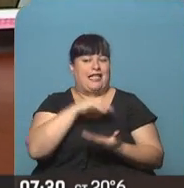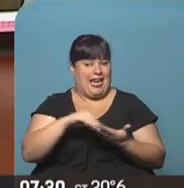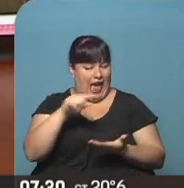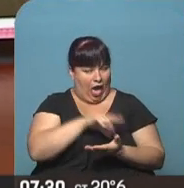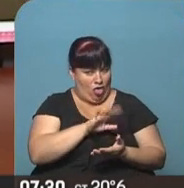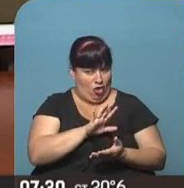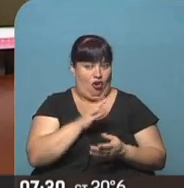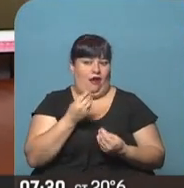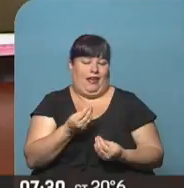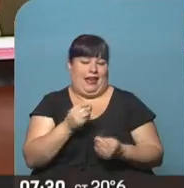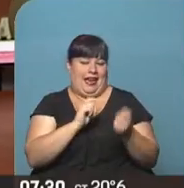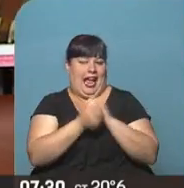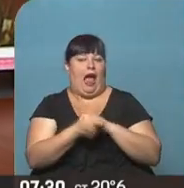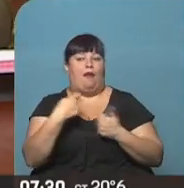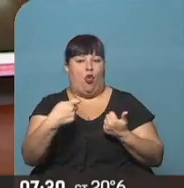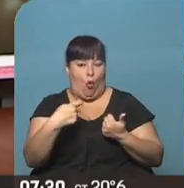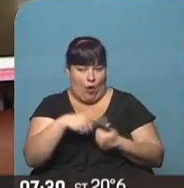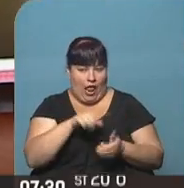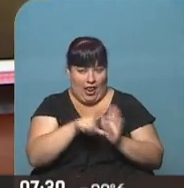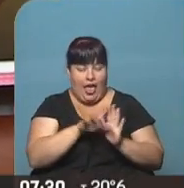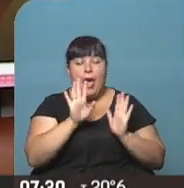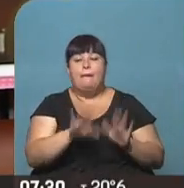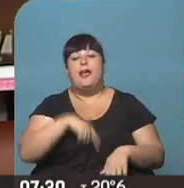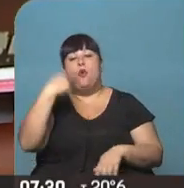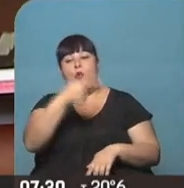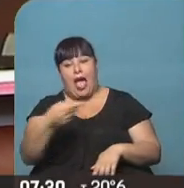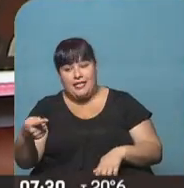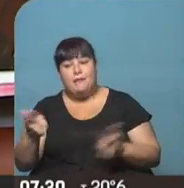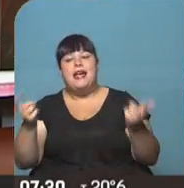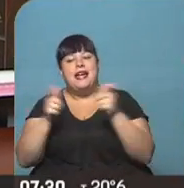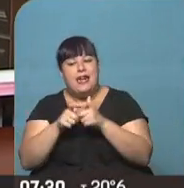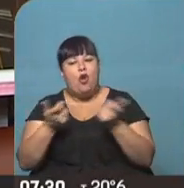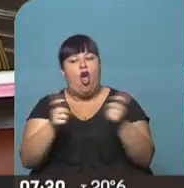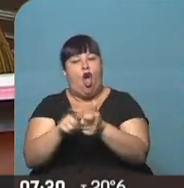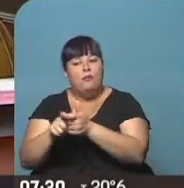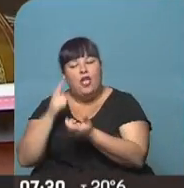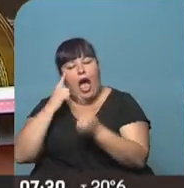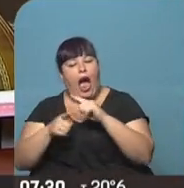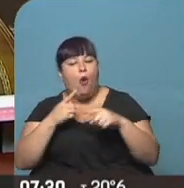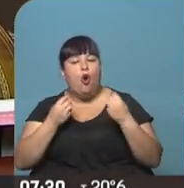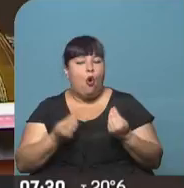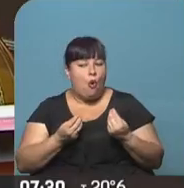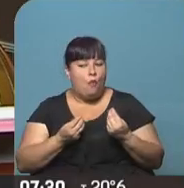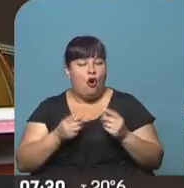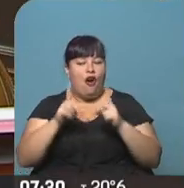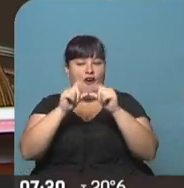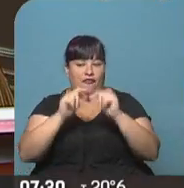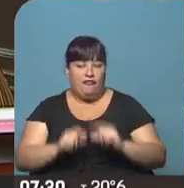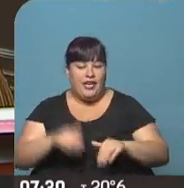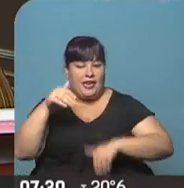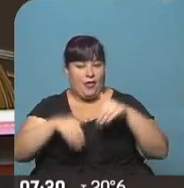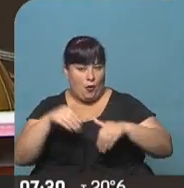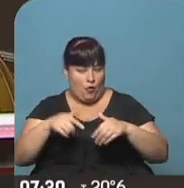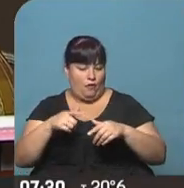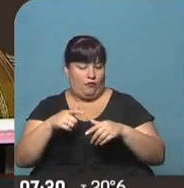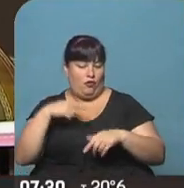Senado Nacional. Hablamos de la reforma previsional, pero la próxima semana ya habrá reuniones de comisión para definir el calendario electoral